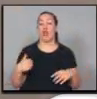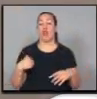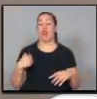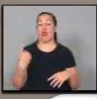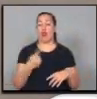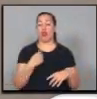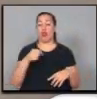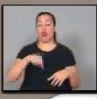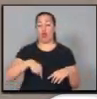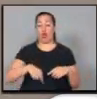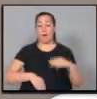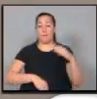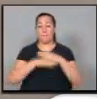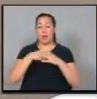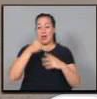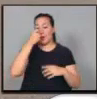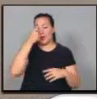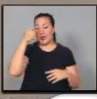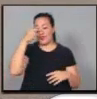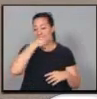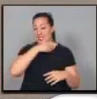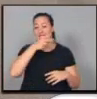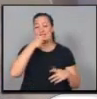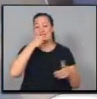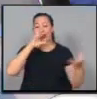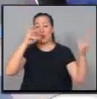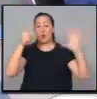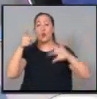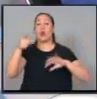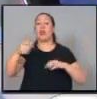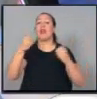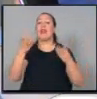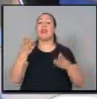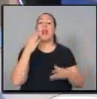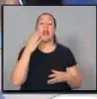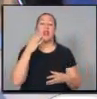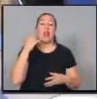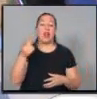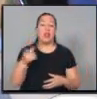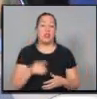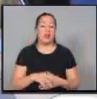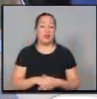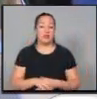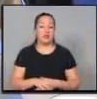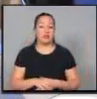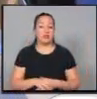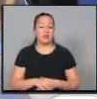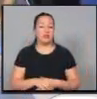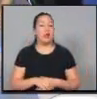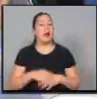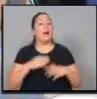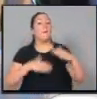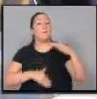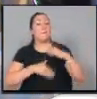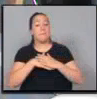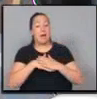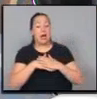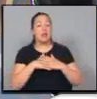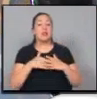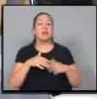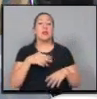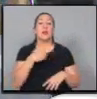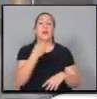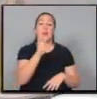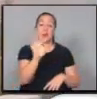tener una máxima de 27 y va a estar despejado. ¿Y ustedes cómo vienen para la tarde? Una máxima probable de